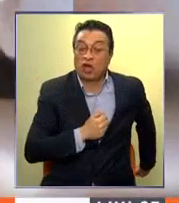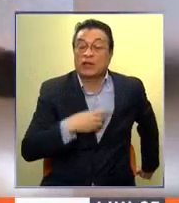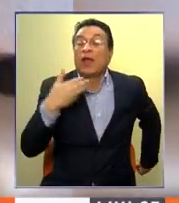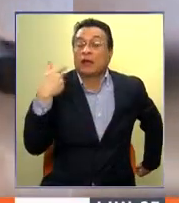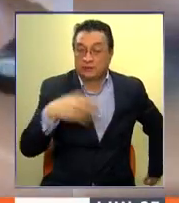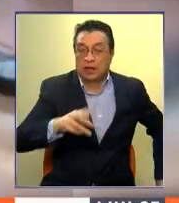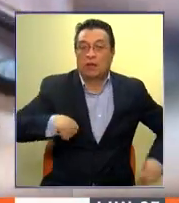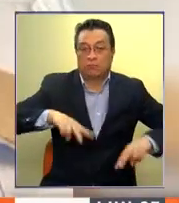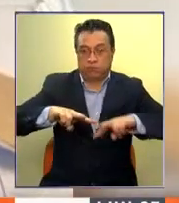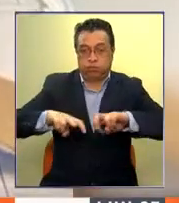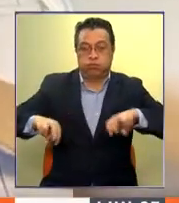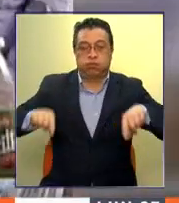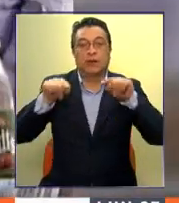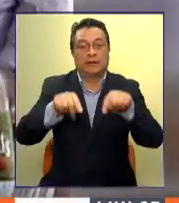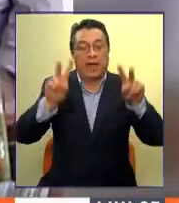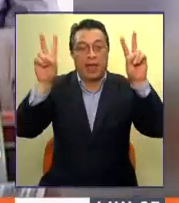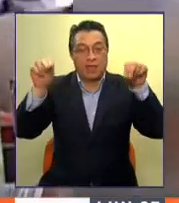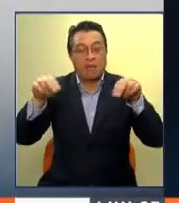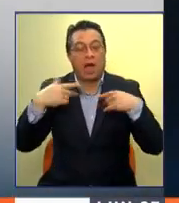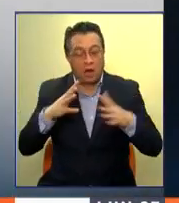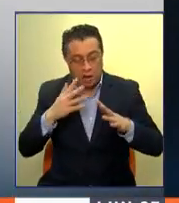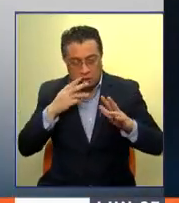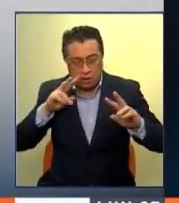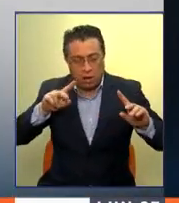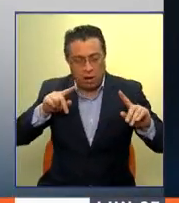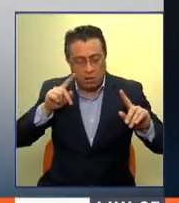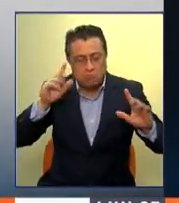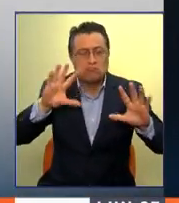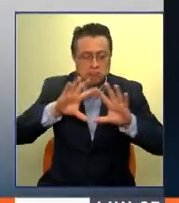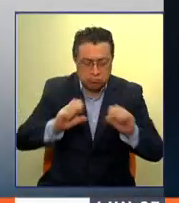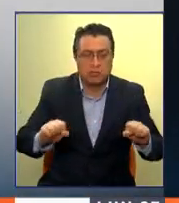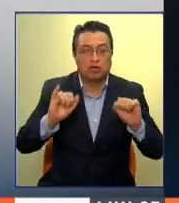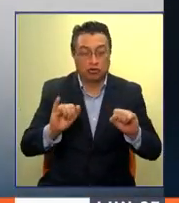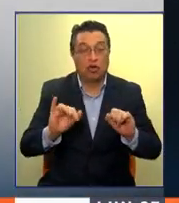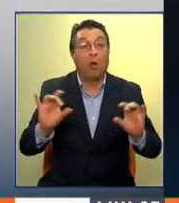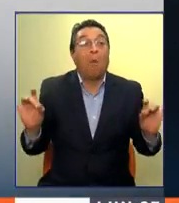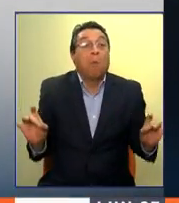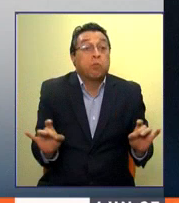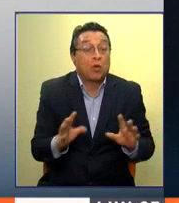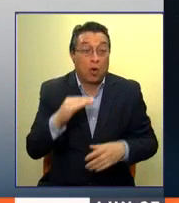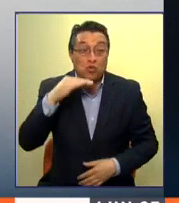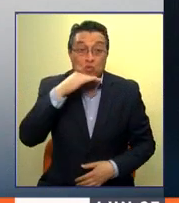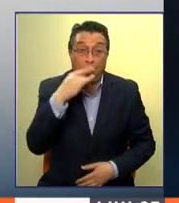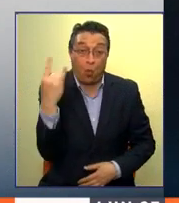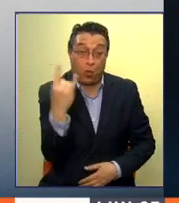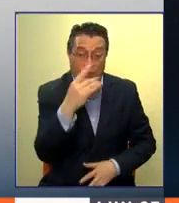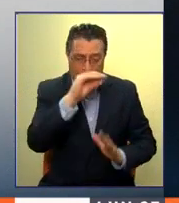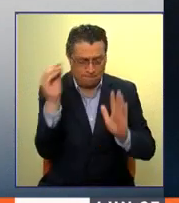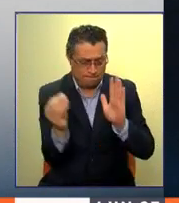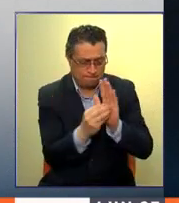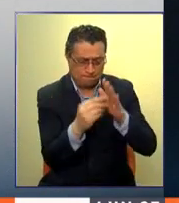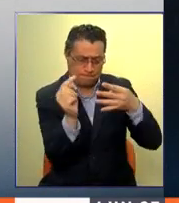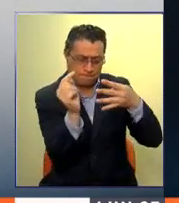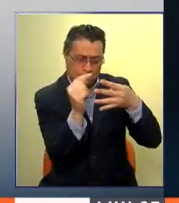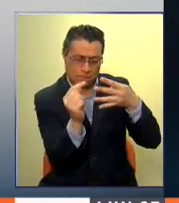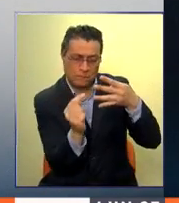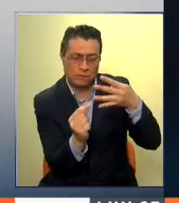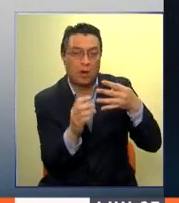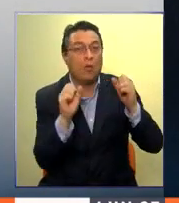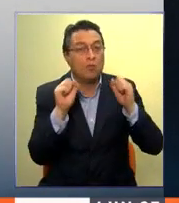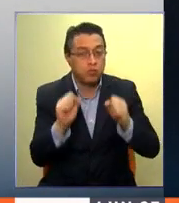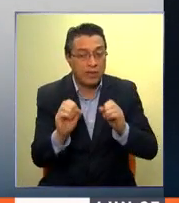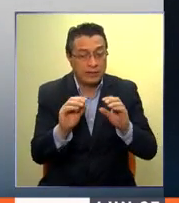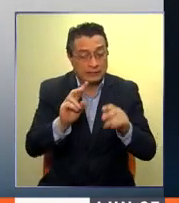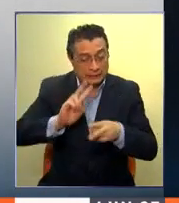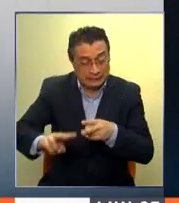el tema y llegó una conclusión mayoritaria frente a la afirmación sobre si es urgente fijar criterios objetivos para realizar o